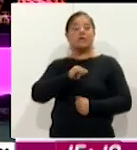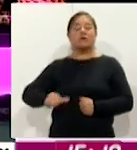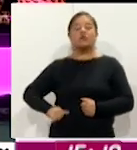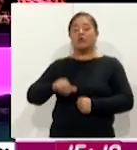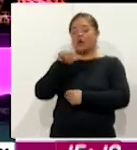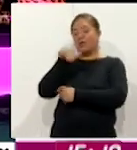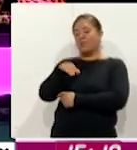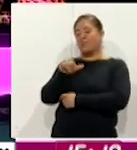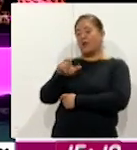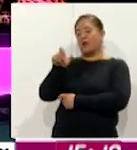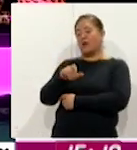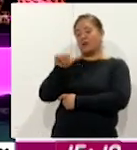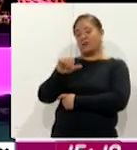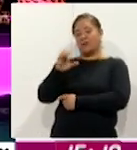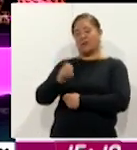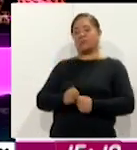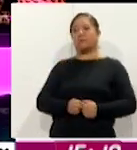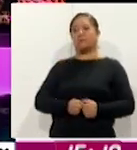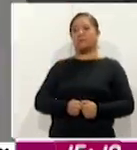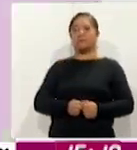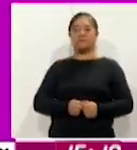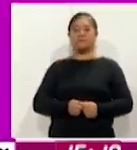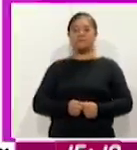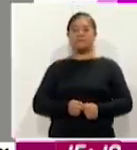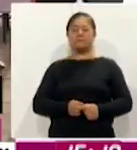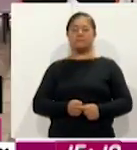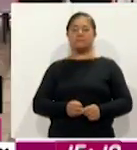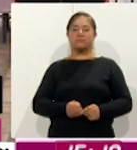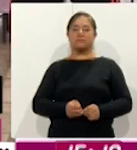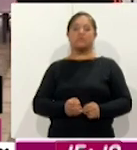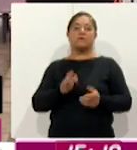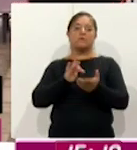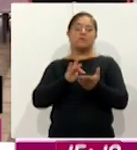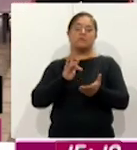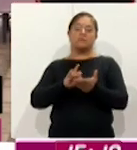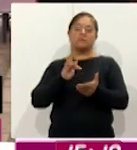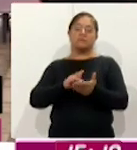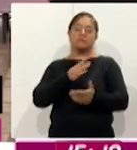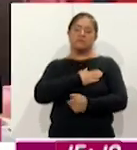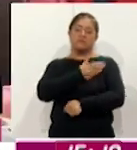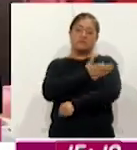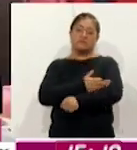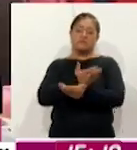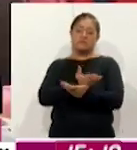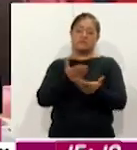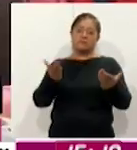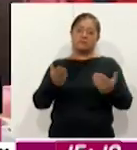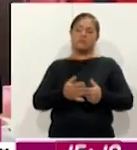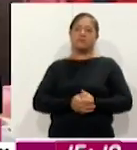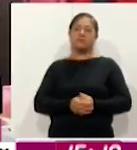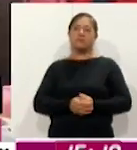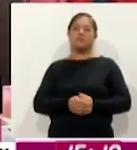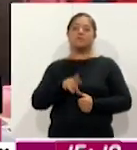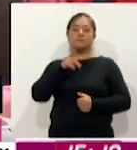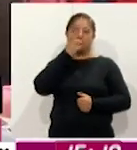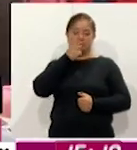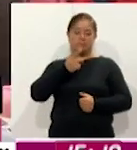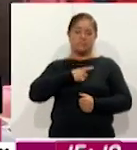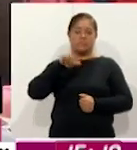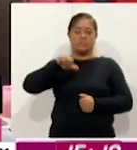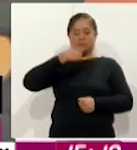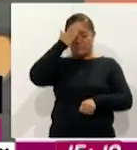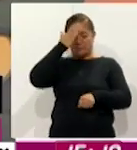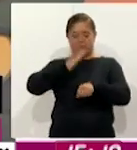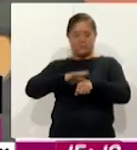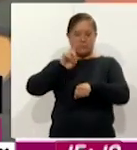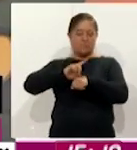Amajac. Adelante. Gracias, Meli. Muy buenas tardes. Un gusto saludarte a ti y a la auditoría. Como bien lo mencionas, este día se conmemoró el Día